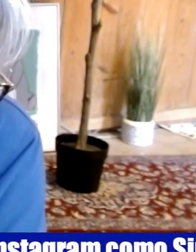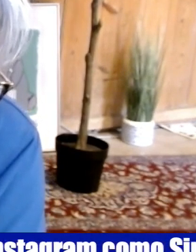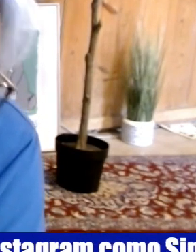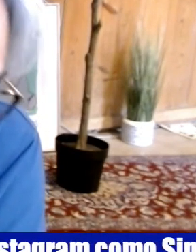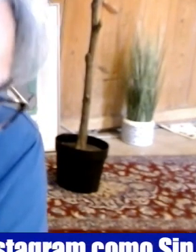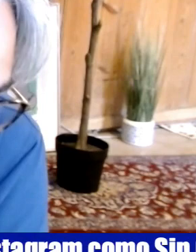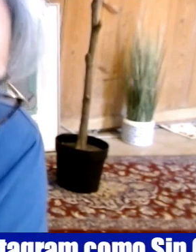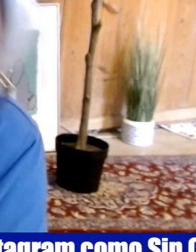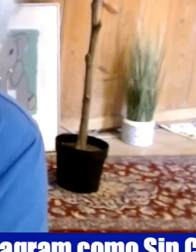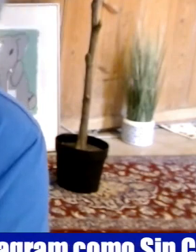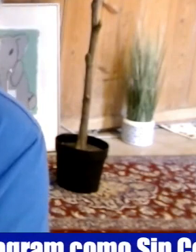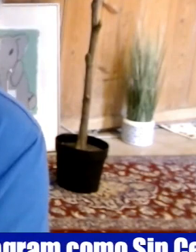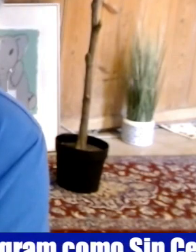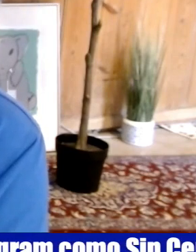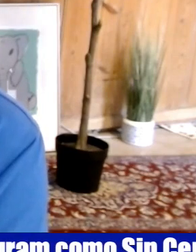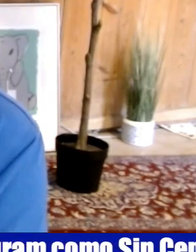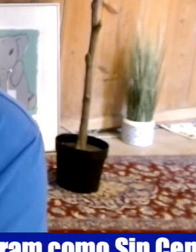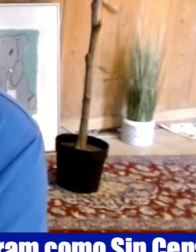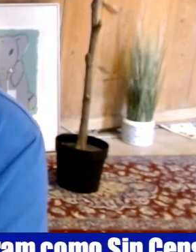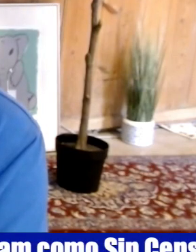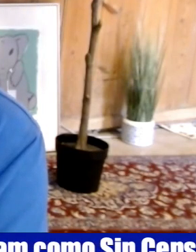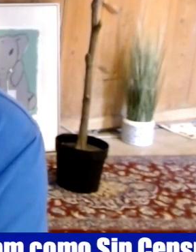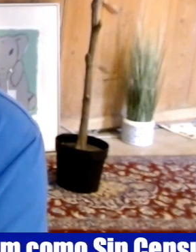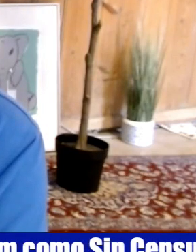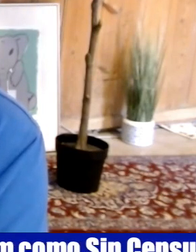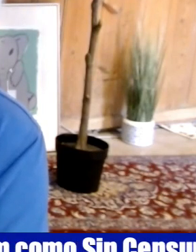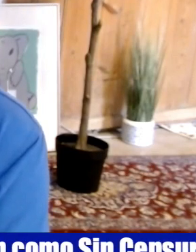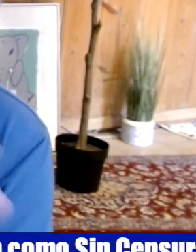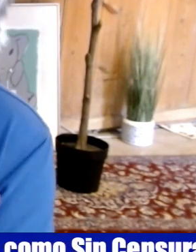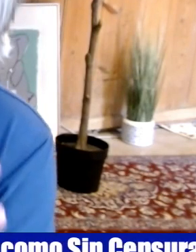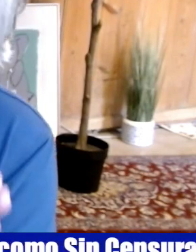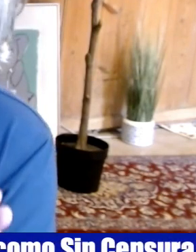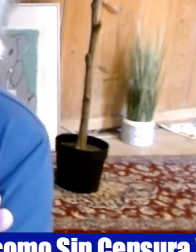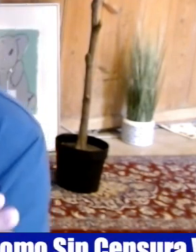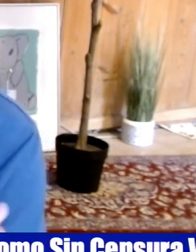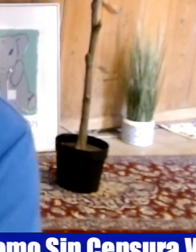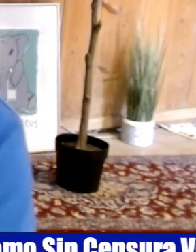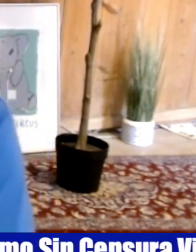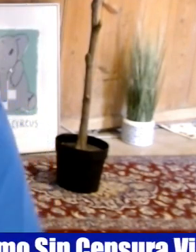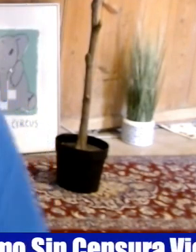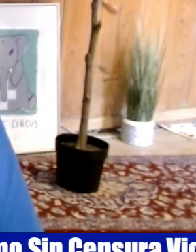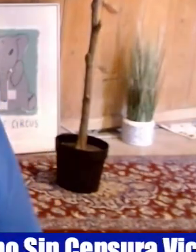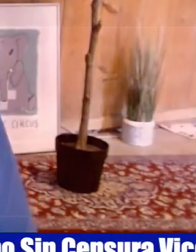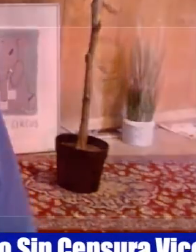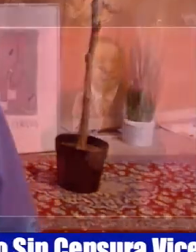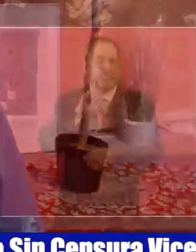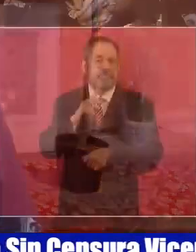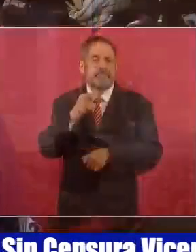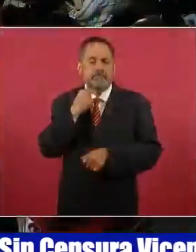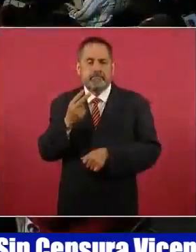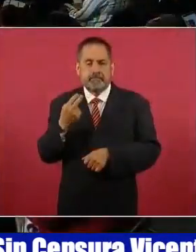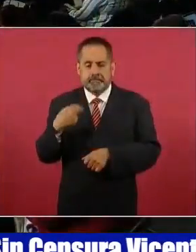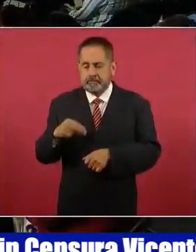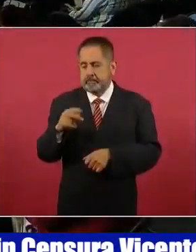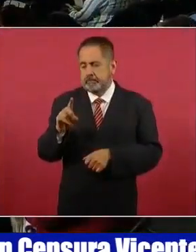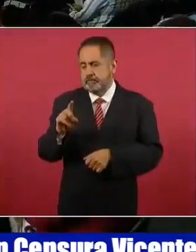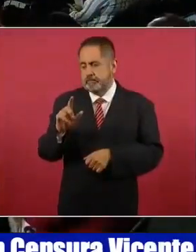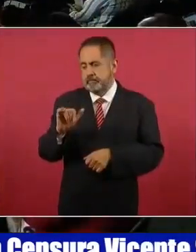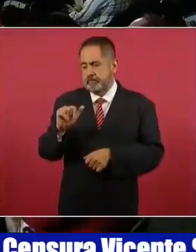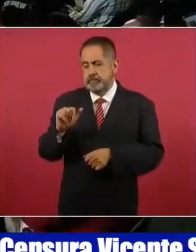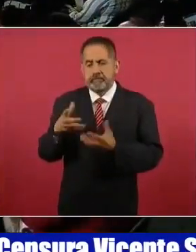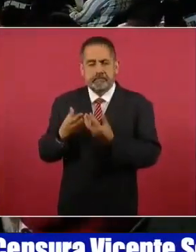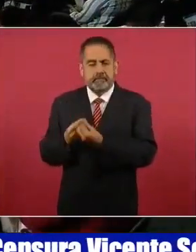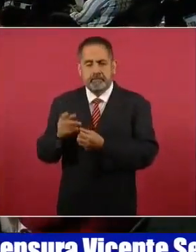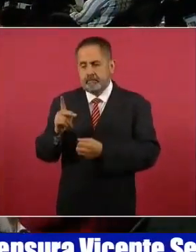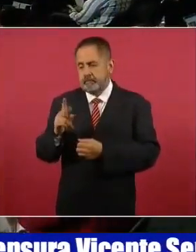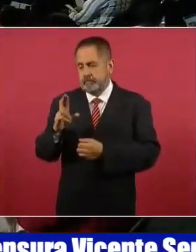Dalila Escobar no sería la corresponsal de esa revista. En otros tiempos, pues, ¿no? Pero bueno, creo que se ha ganado